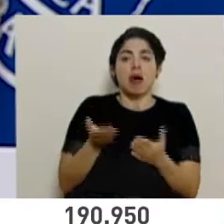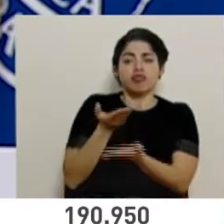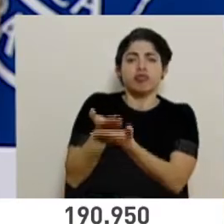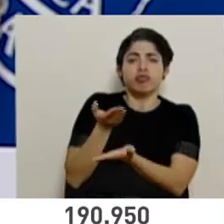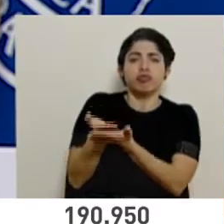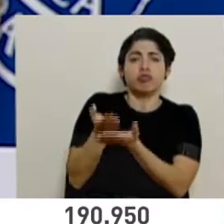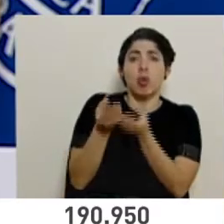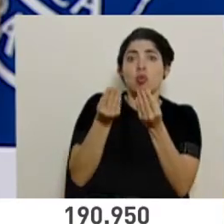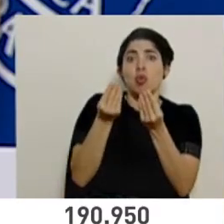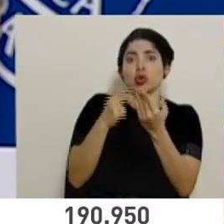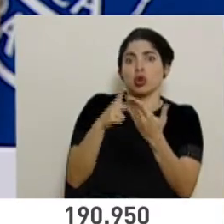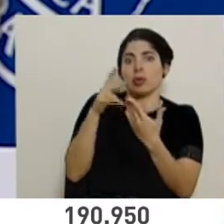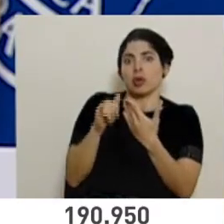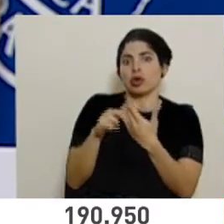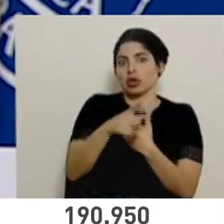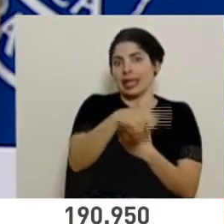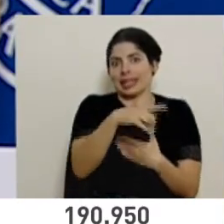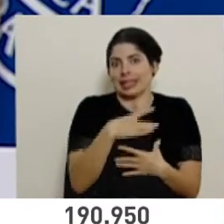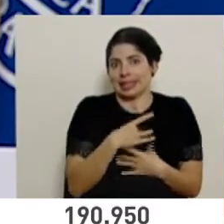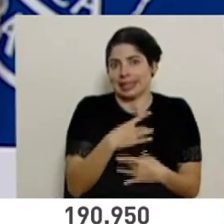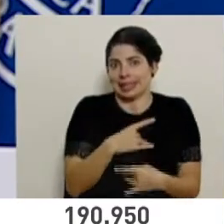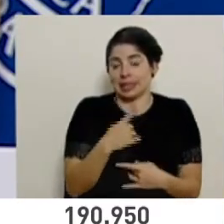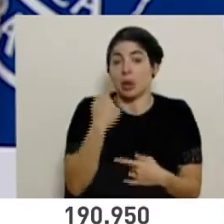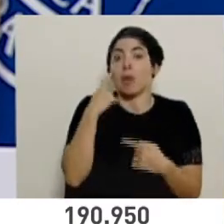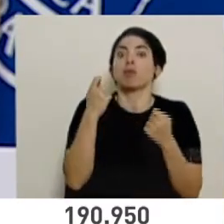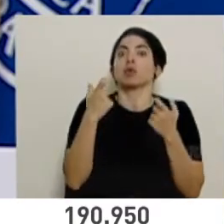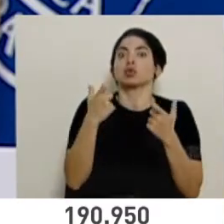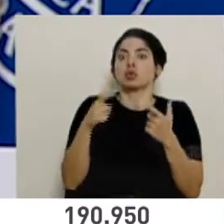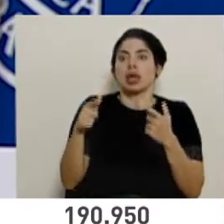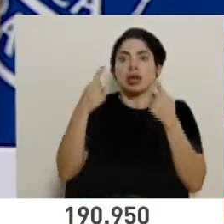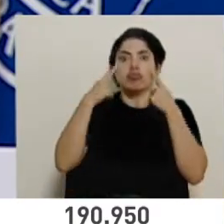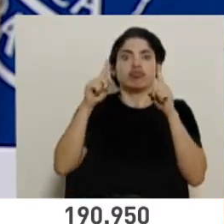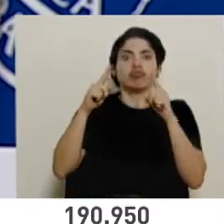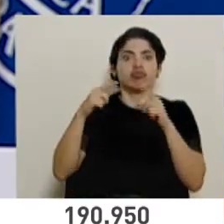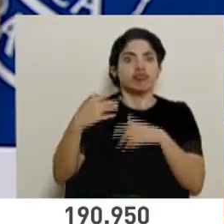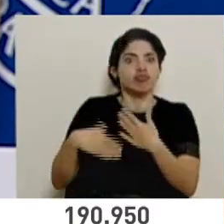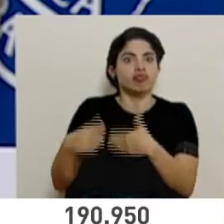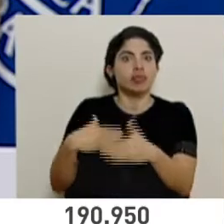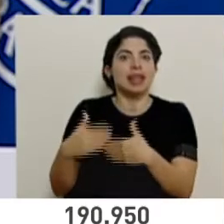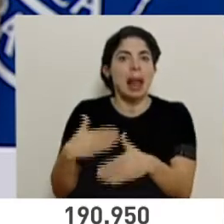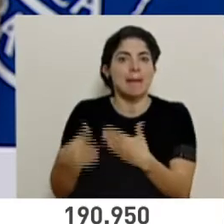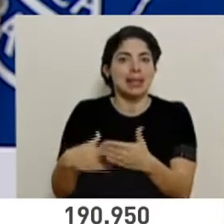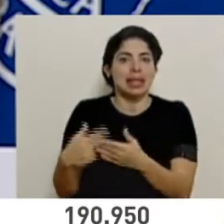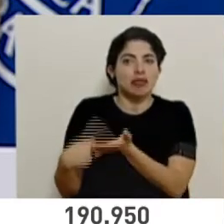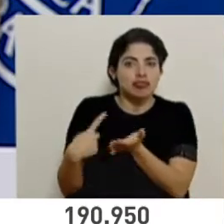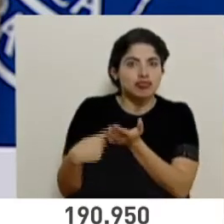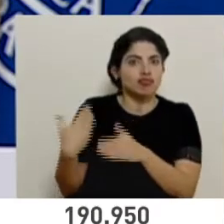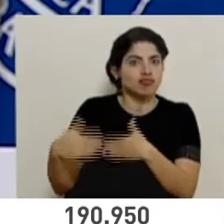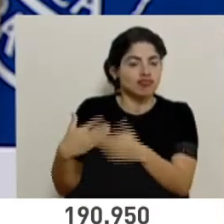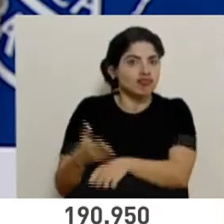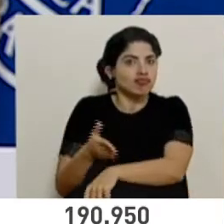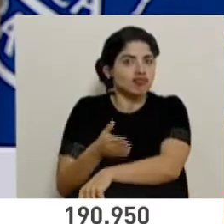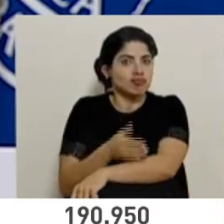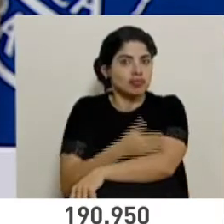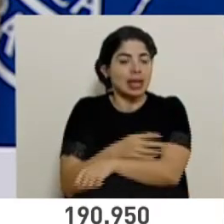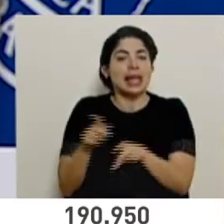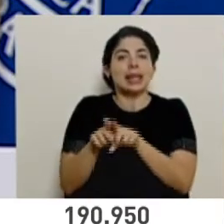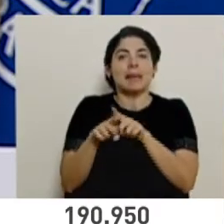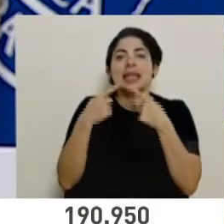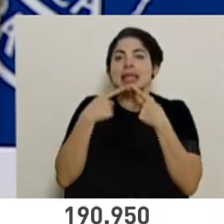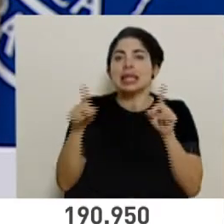muchos de los proyectos de interés del sector que por suerte han podido avanzar en su trámite, en su discusión, en muchos casos en